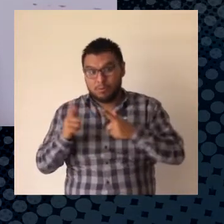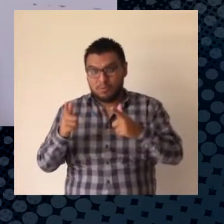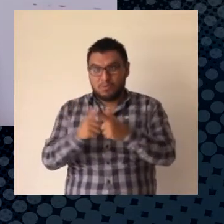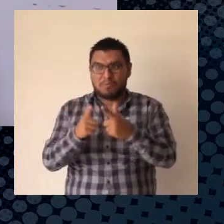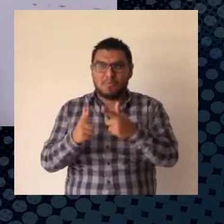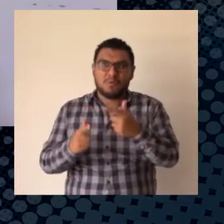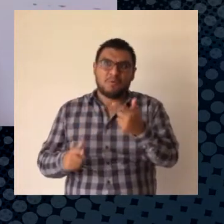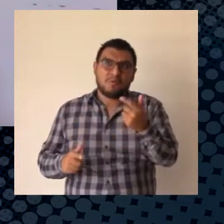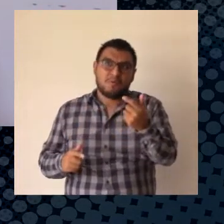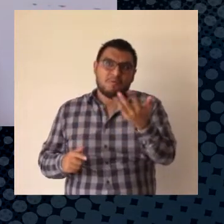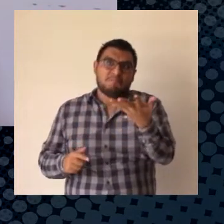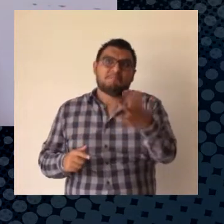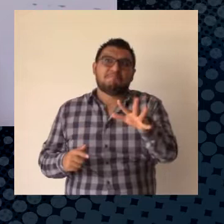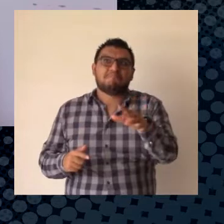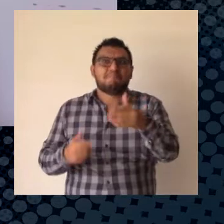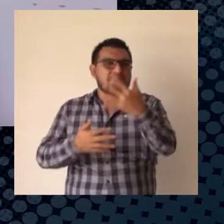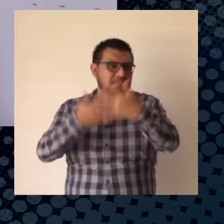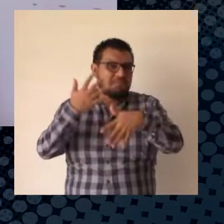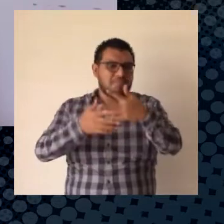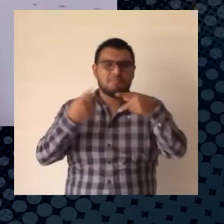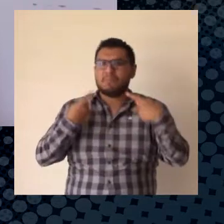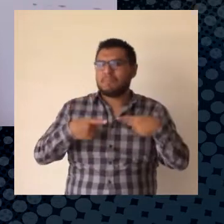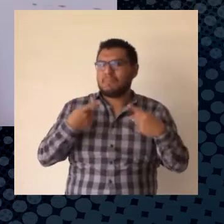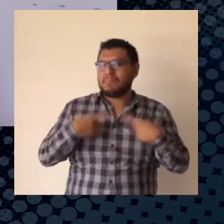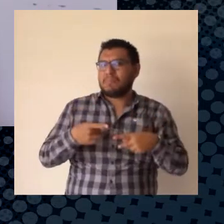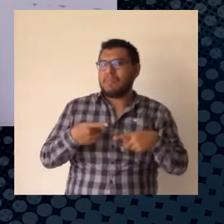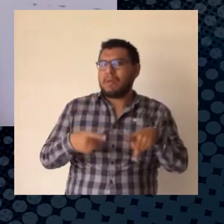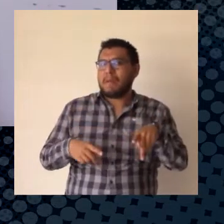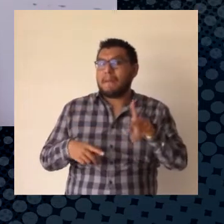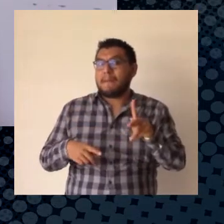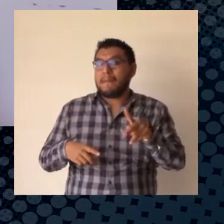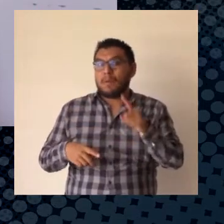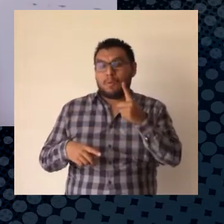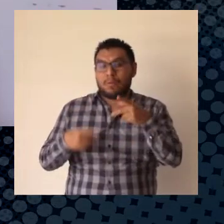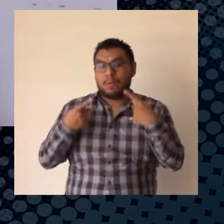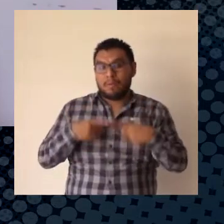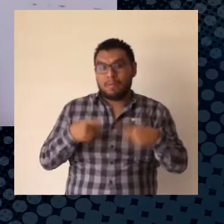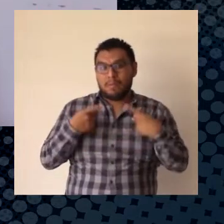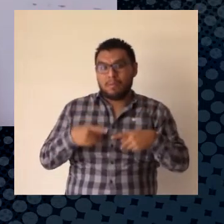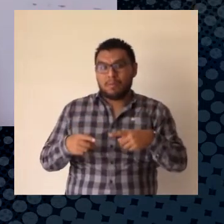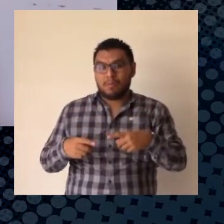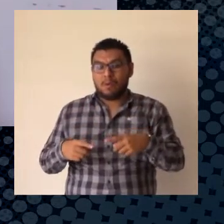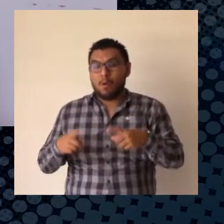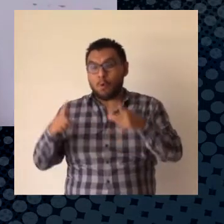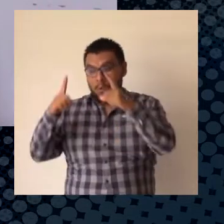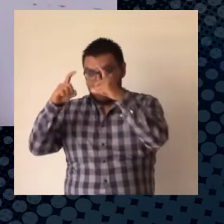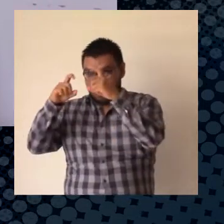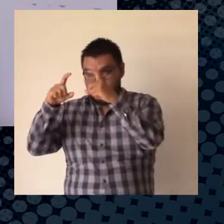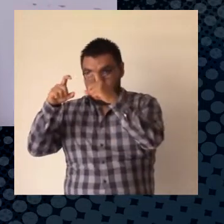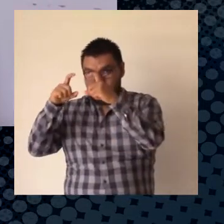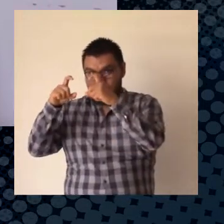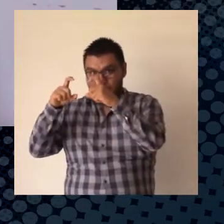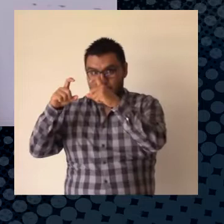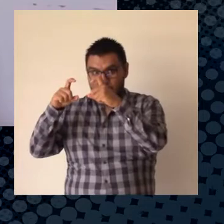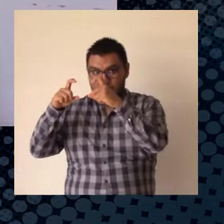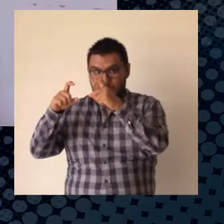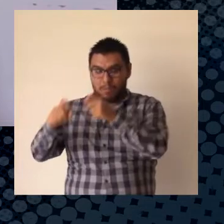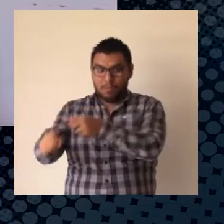10 o 12, 15 personas. Pero alguien tomó una foto de mí en la hora de la comida y